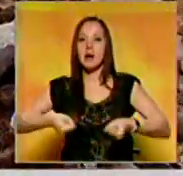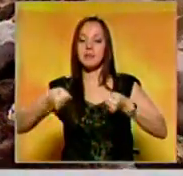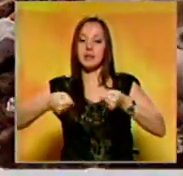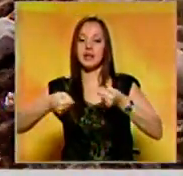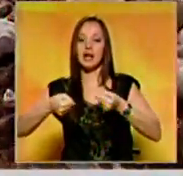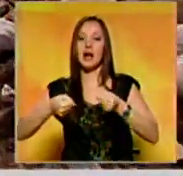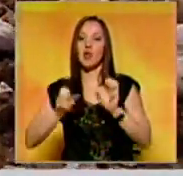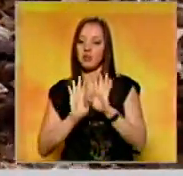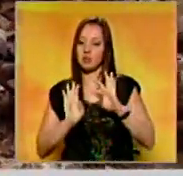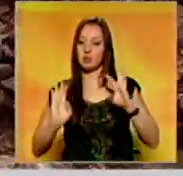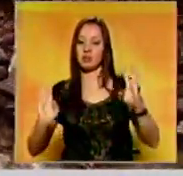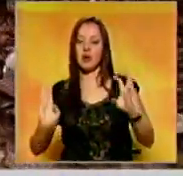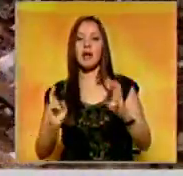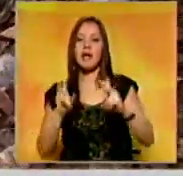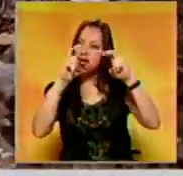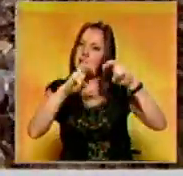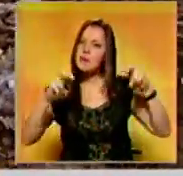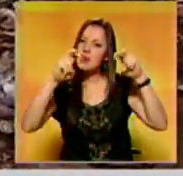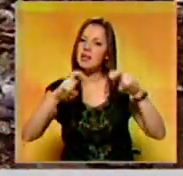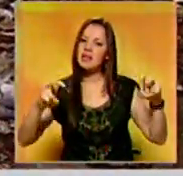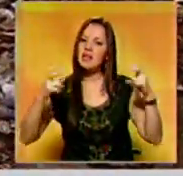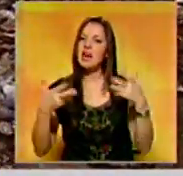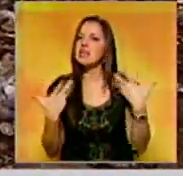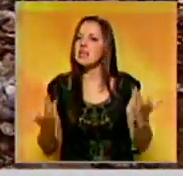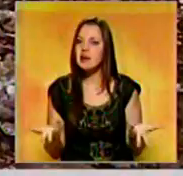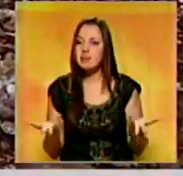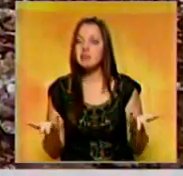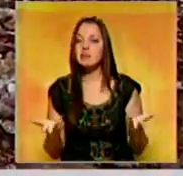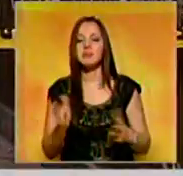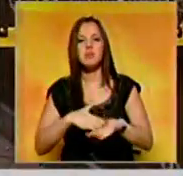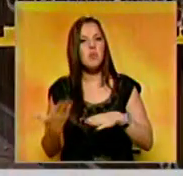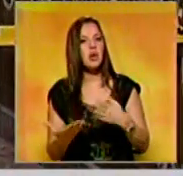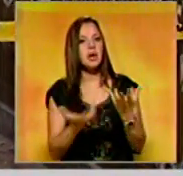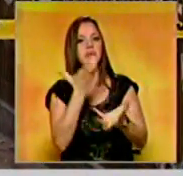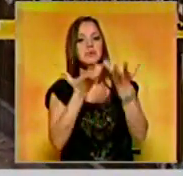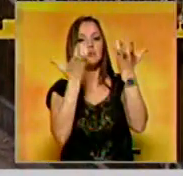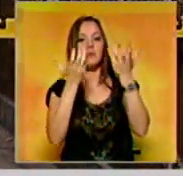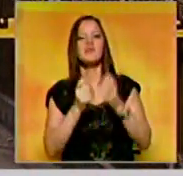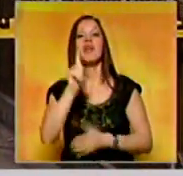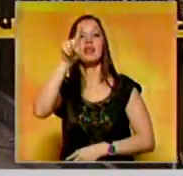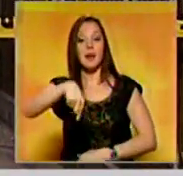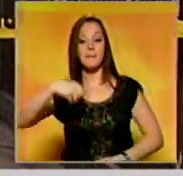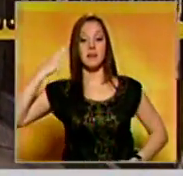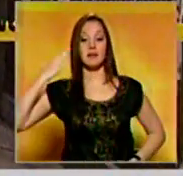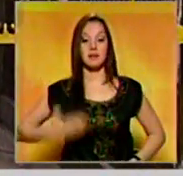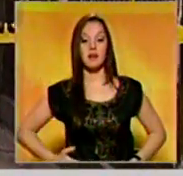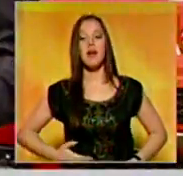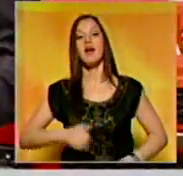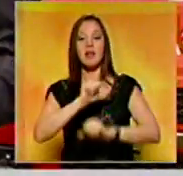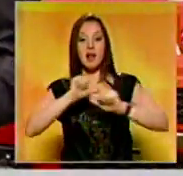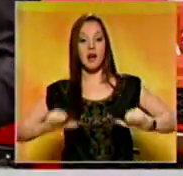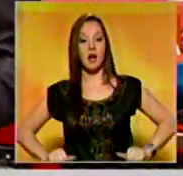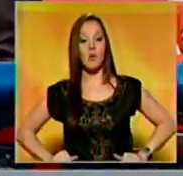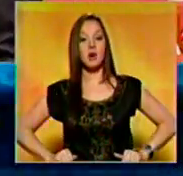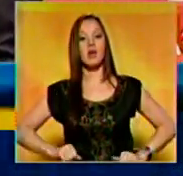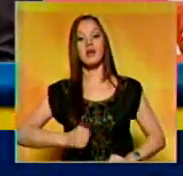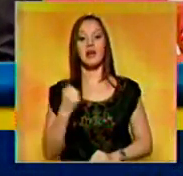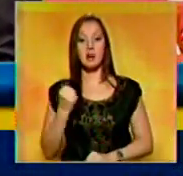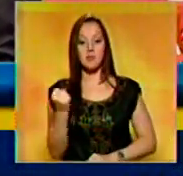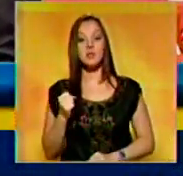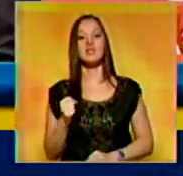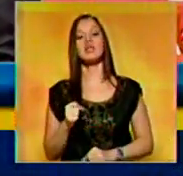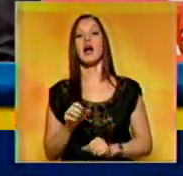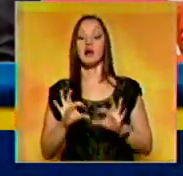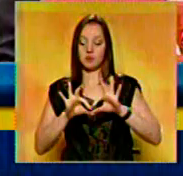comercial. Esto mientras realizan las investigaciones pertinentes del caso. También funcionarios de la Guardia del Pueblo y de la Policía Nacional Bolivariana